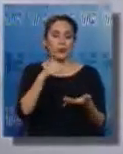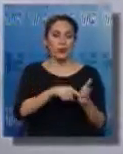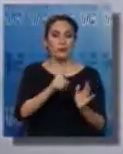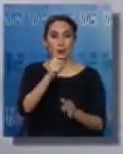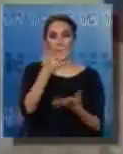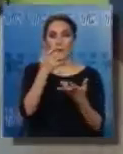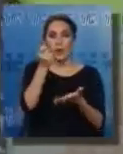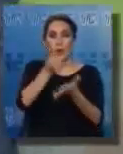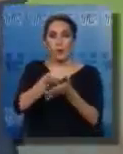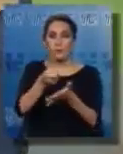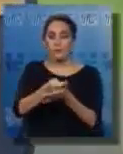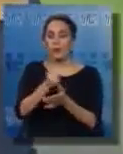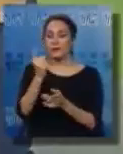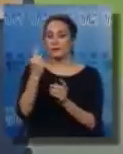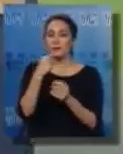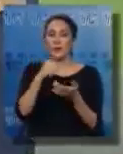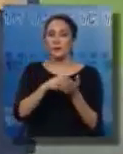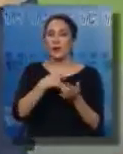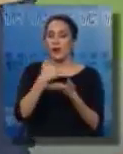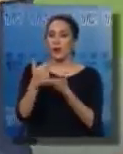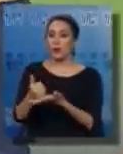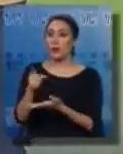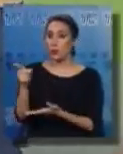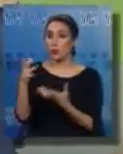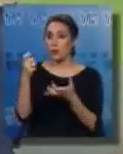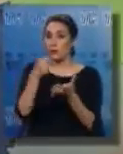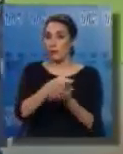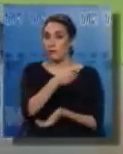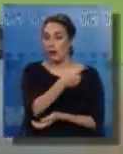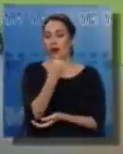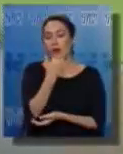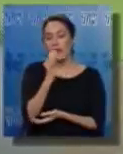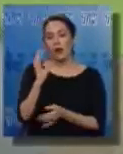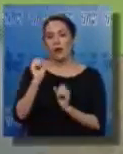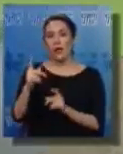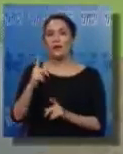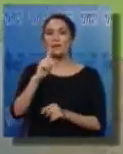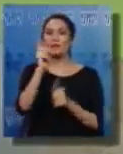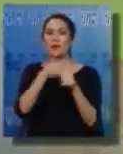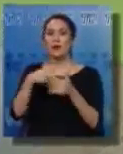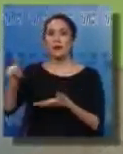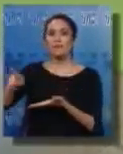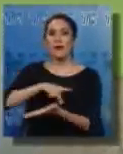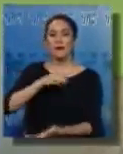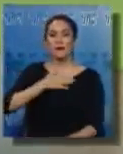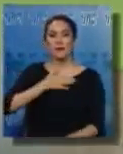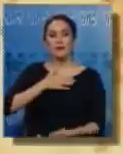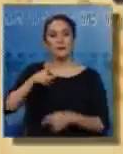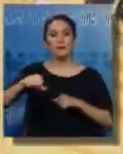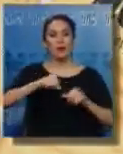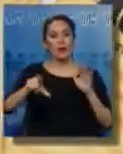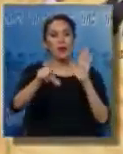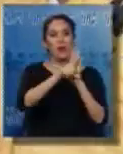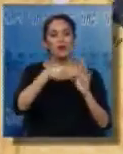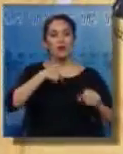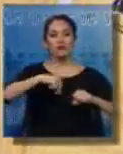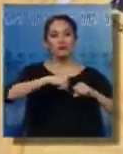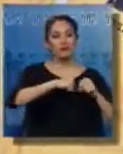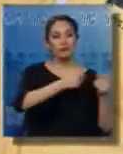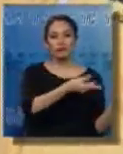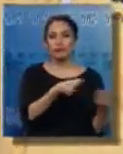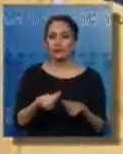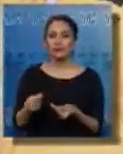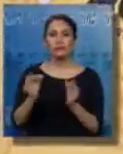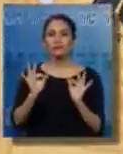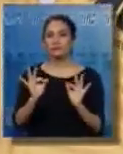ducto de Rumichaca. Aquí ayudan a las personas que quieran adquirir un electrodoméstico en el vecino país para legalizarlo. Nos localiza y me